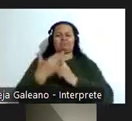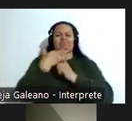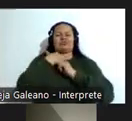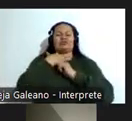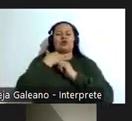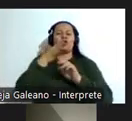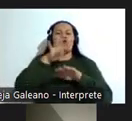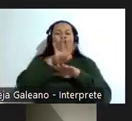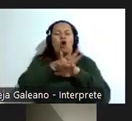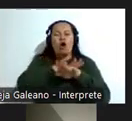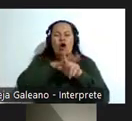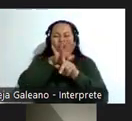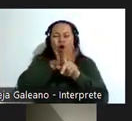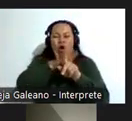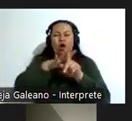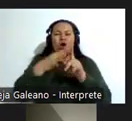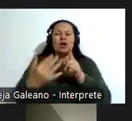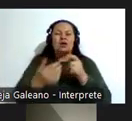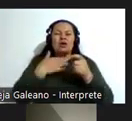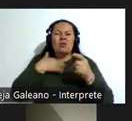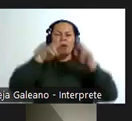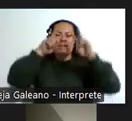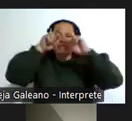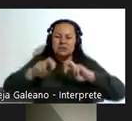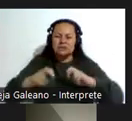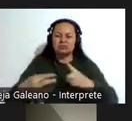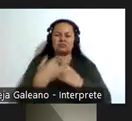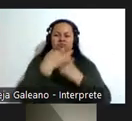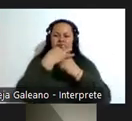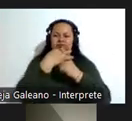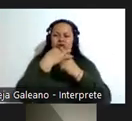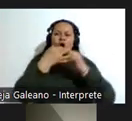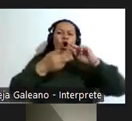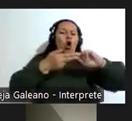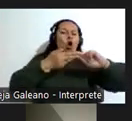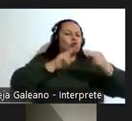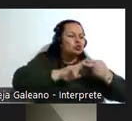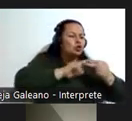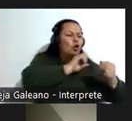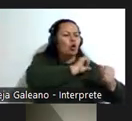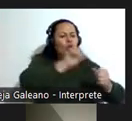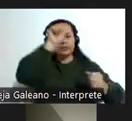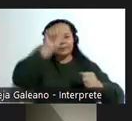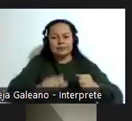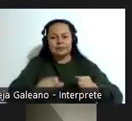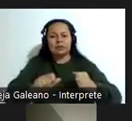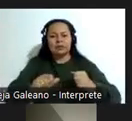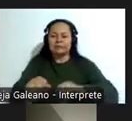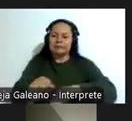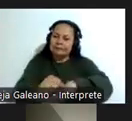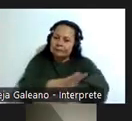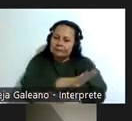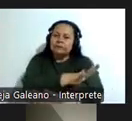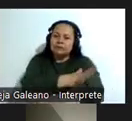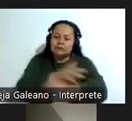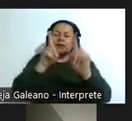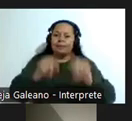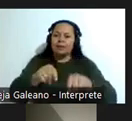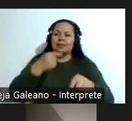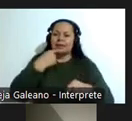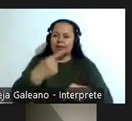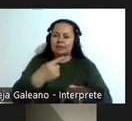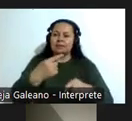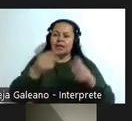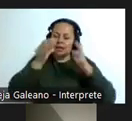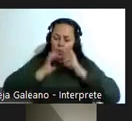investigación nos afecta, las interrelaciones, las emociones. Eso implica poner el cuerpo,